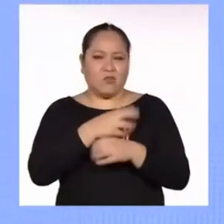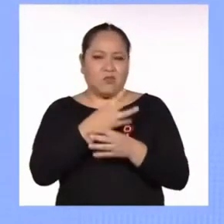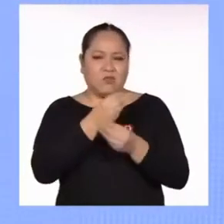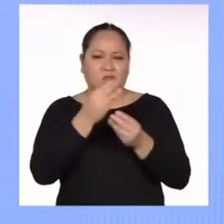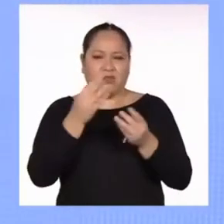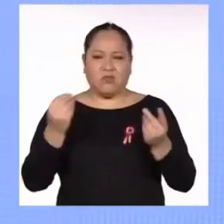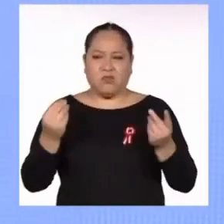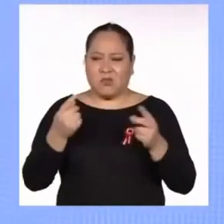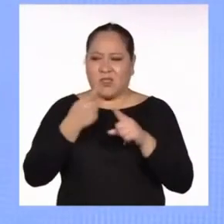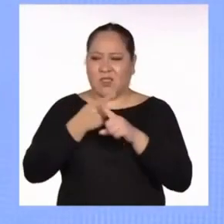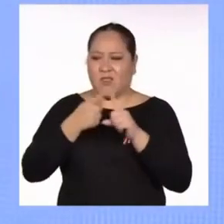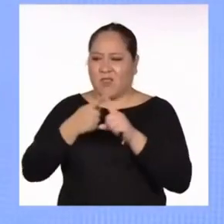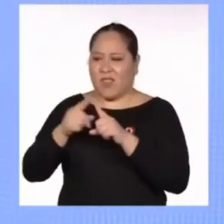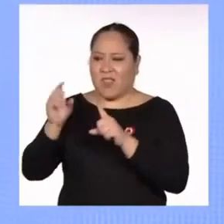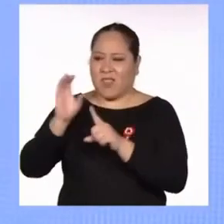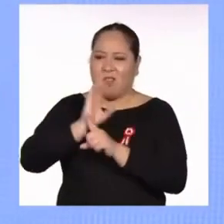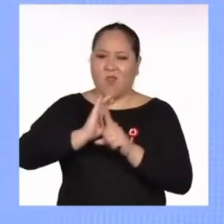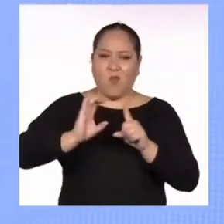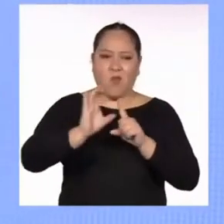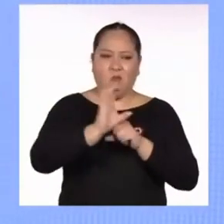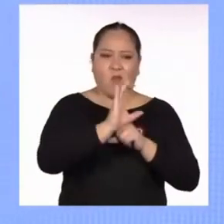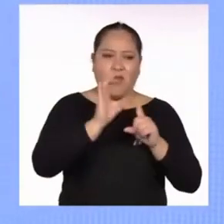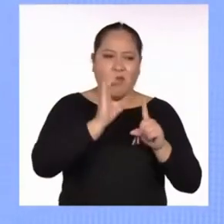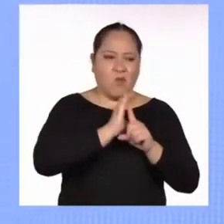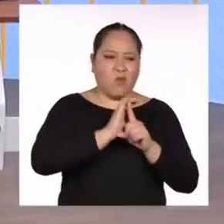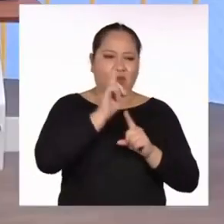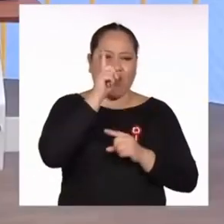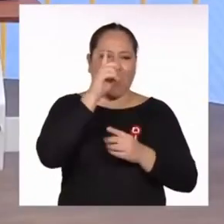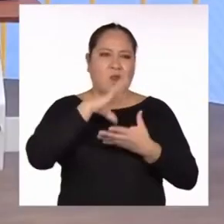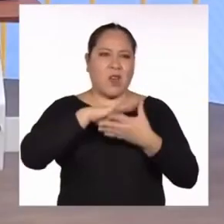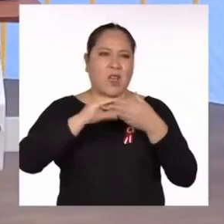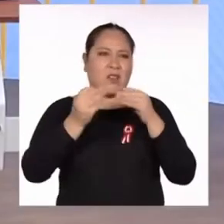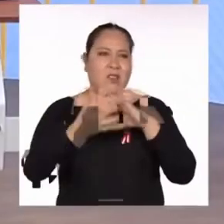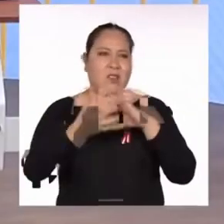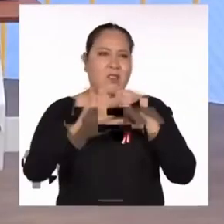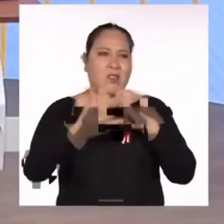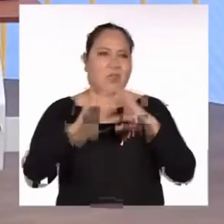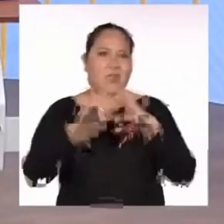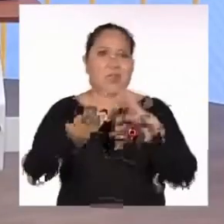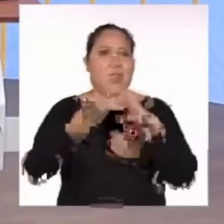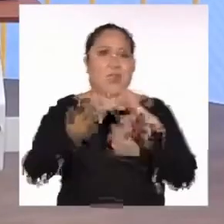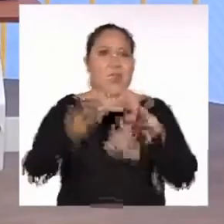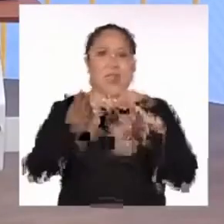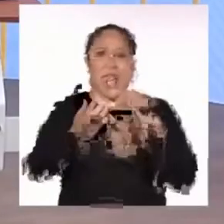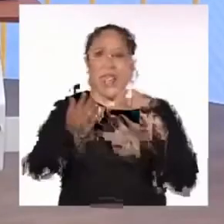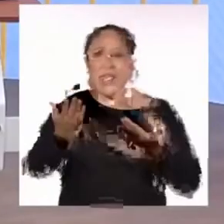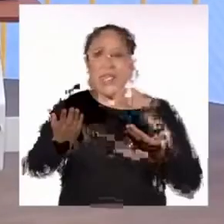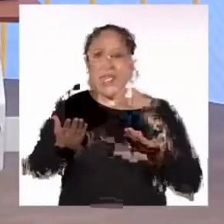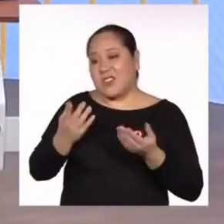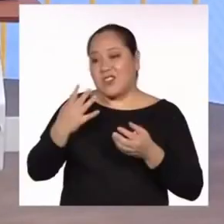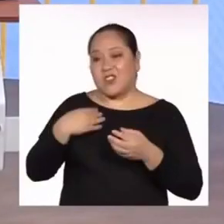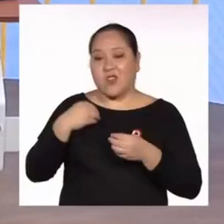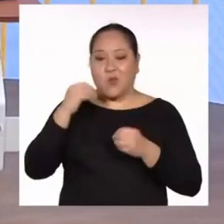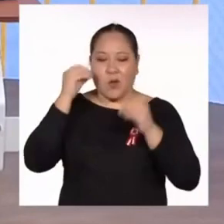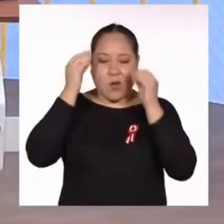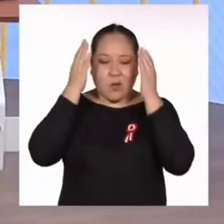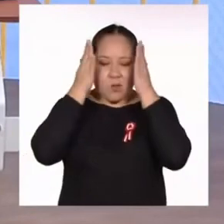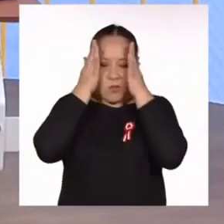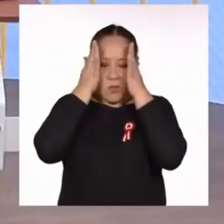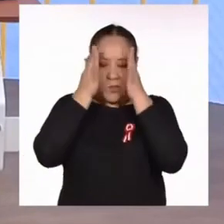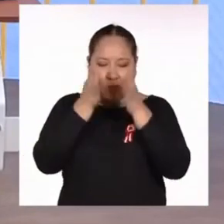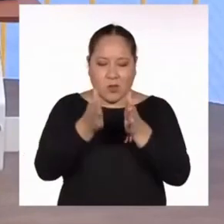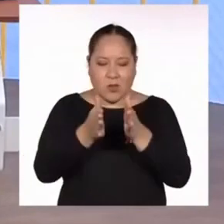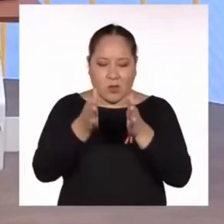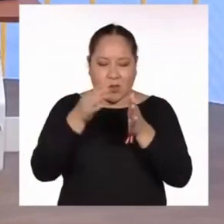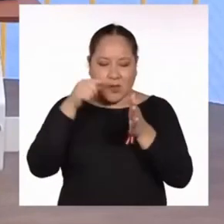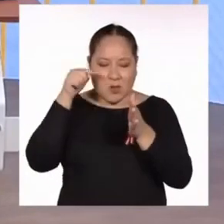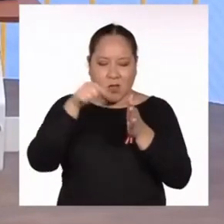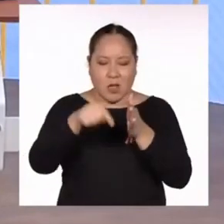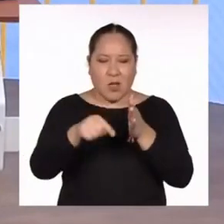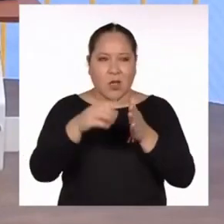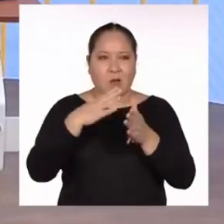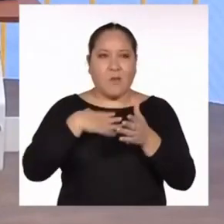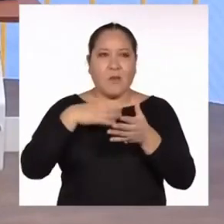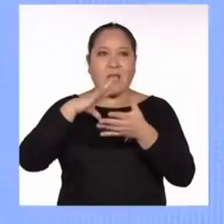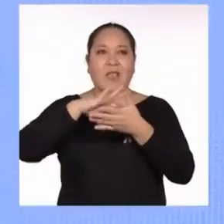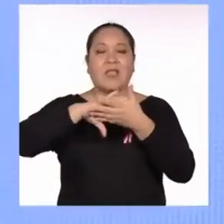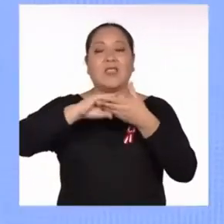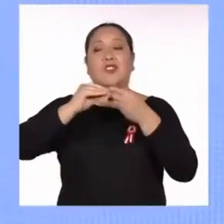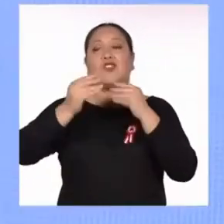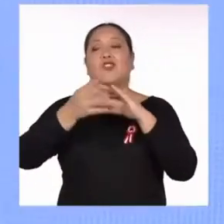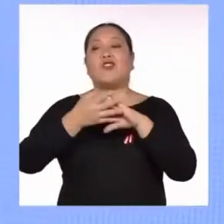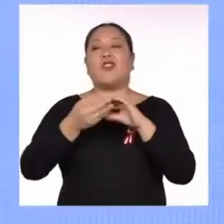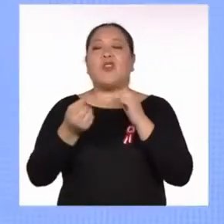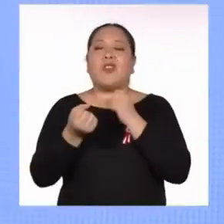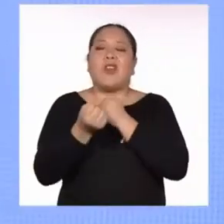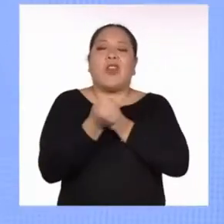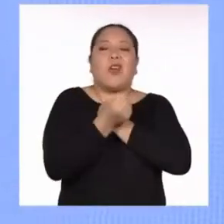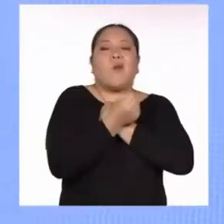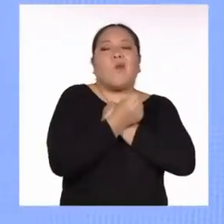pluriculturalidad en una historieta muy voy a concentrarme en mi historia de amor